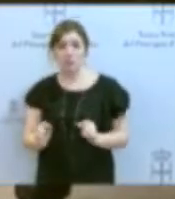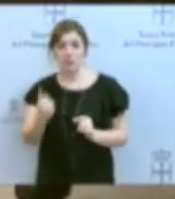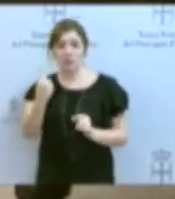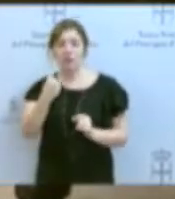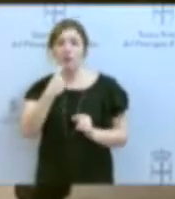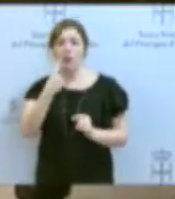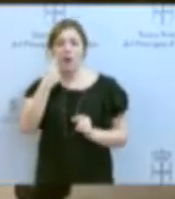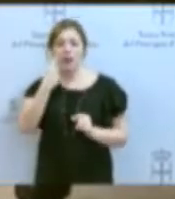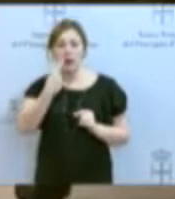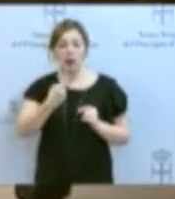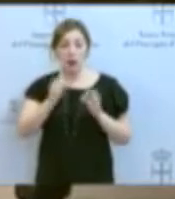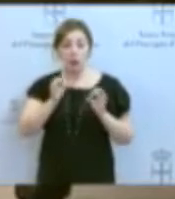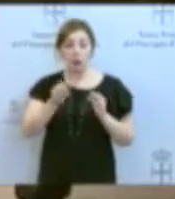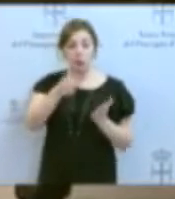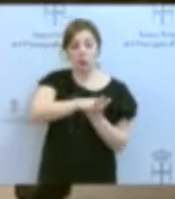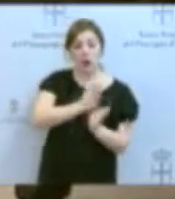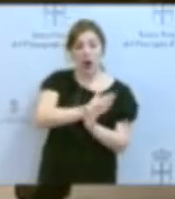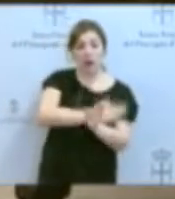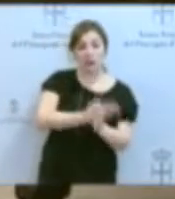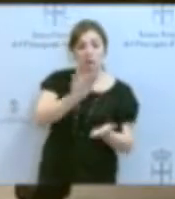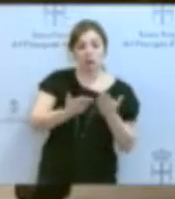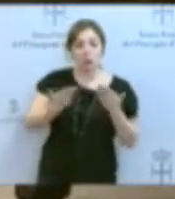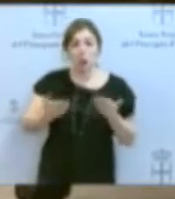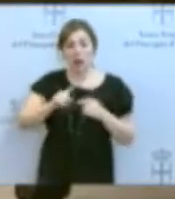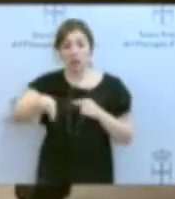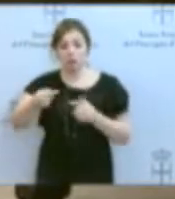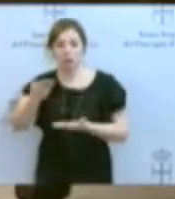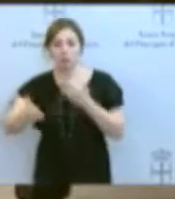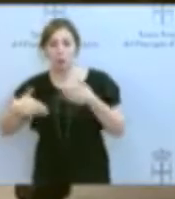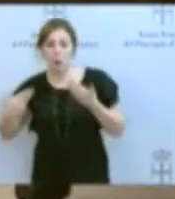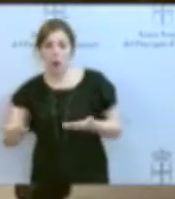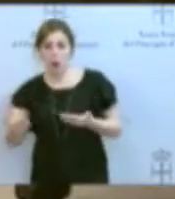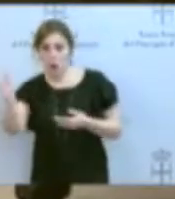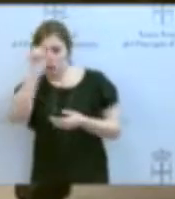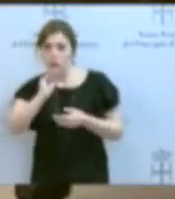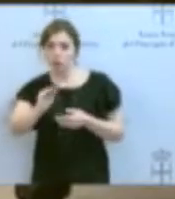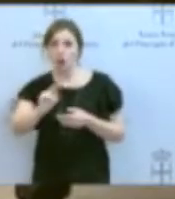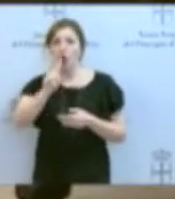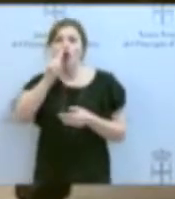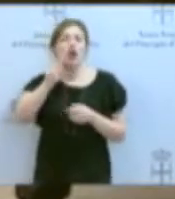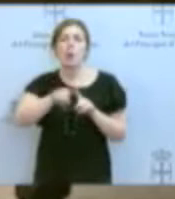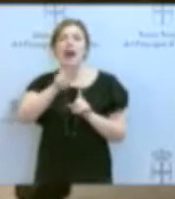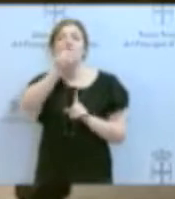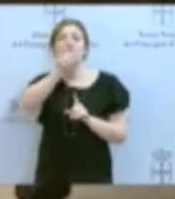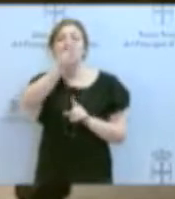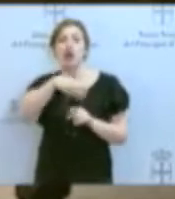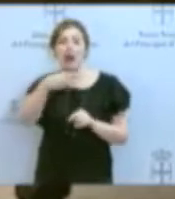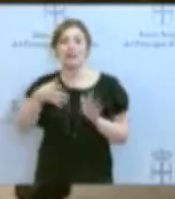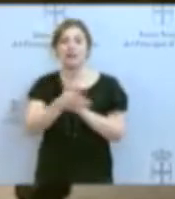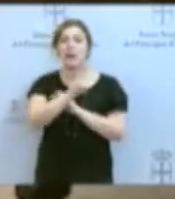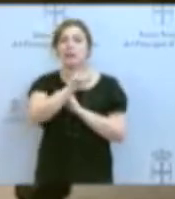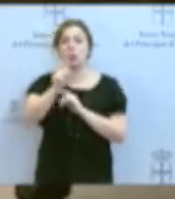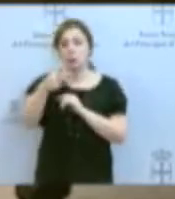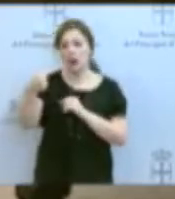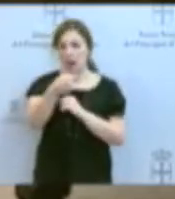lo que pesaba antes y después de fallecer, según su opinión, exactamente el peso de $2, 21 gramos.